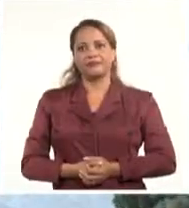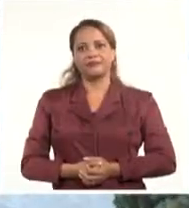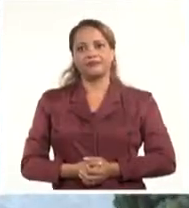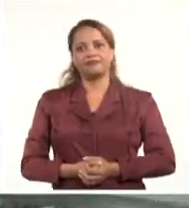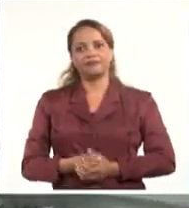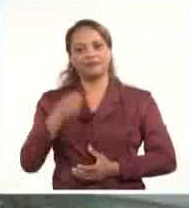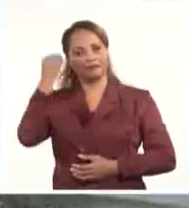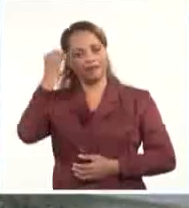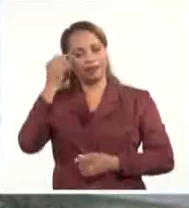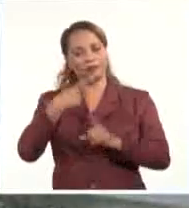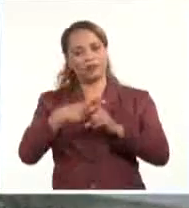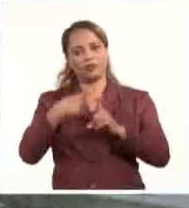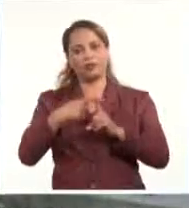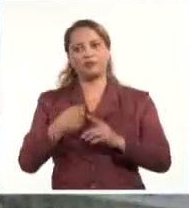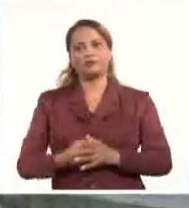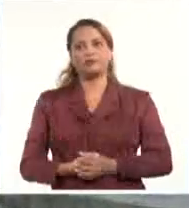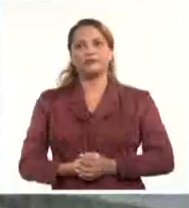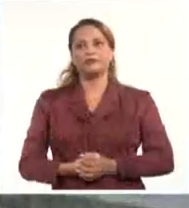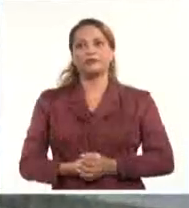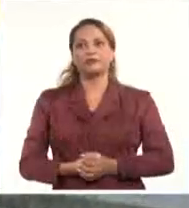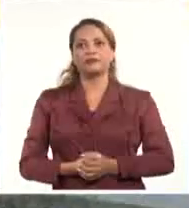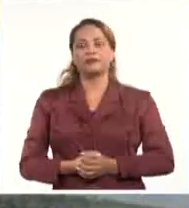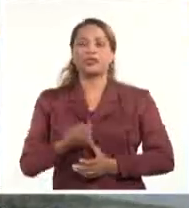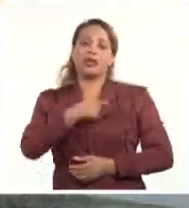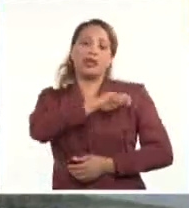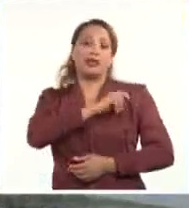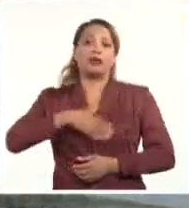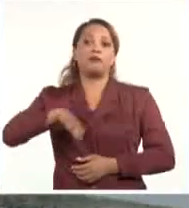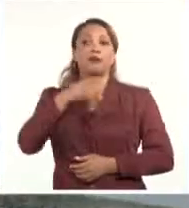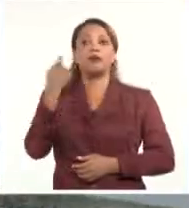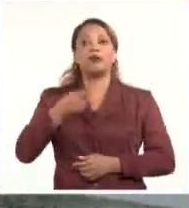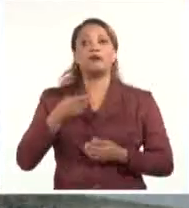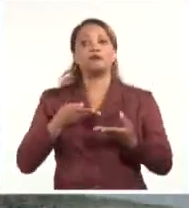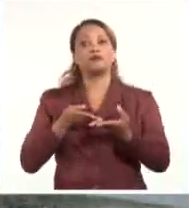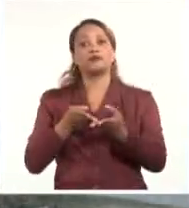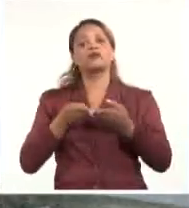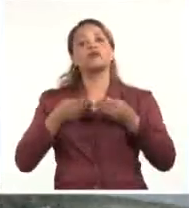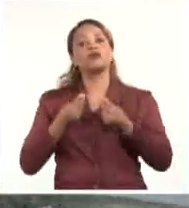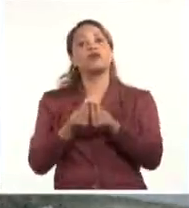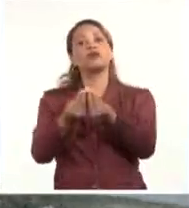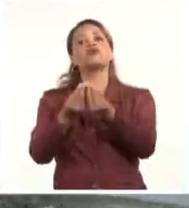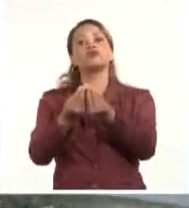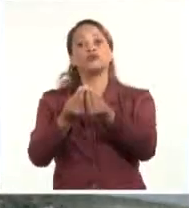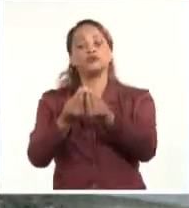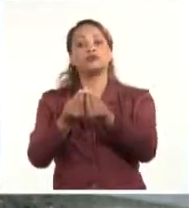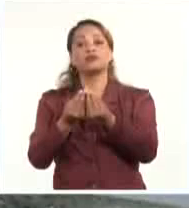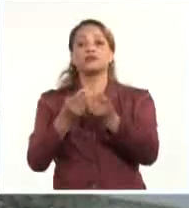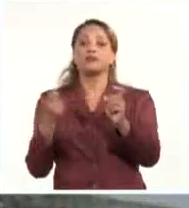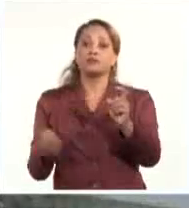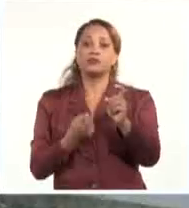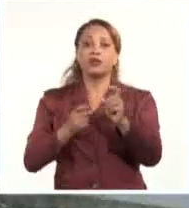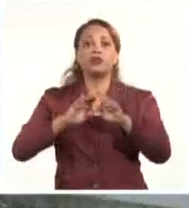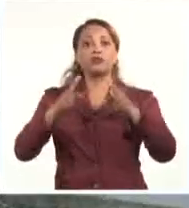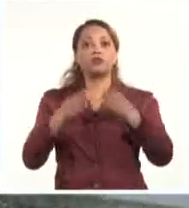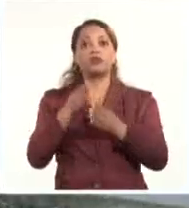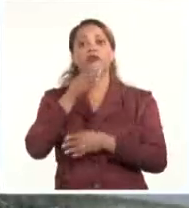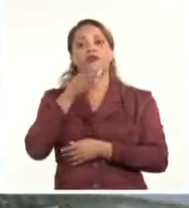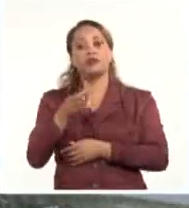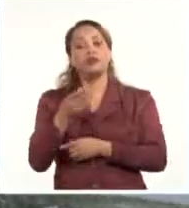Optimista. El pueblo sigue unido, bueno, luchando por todo lo que nuestro comandante